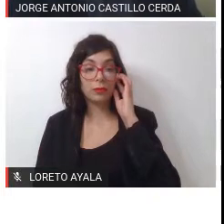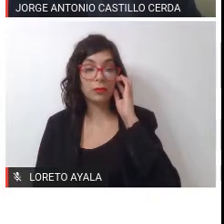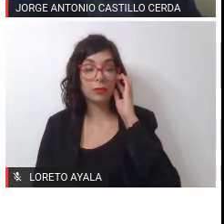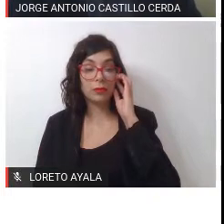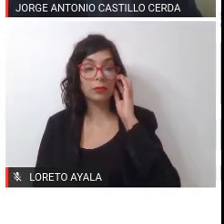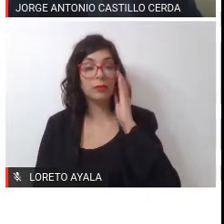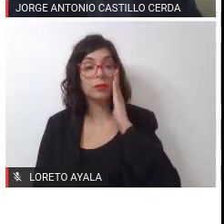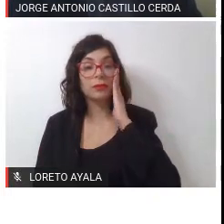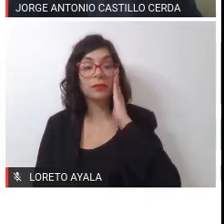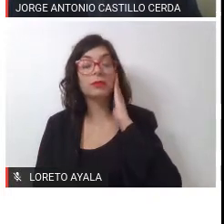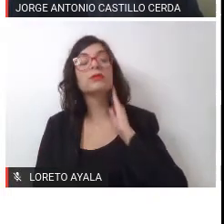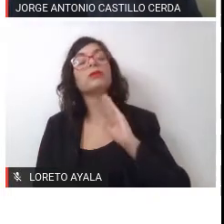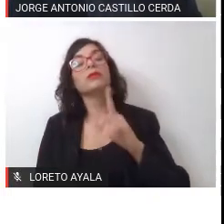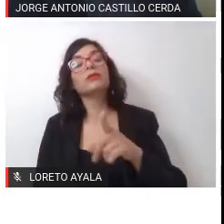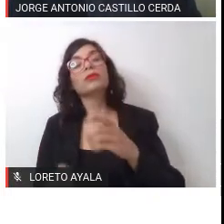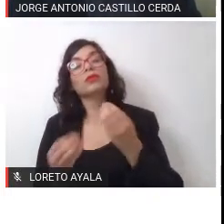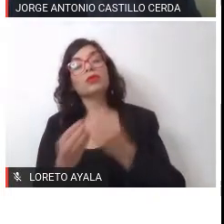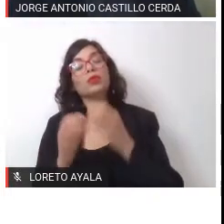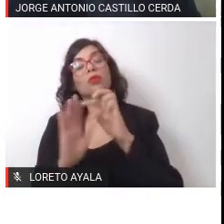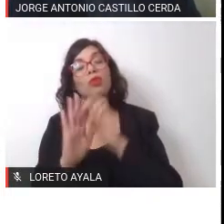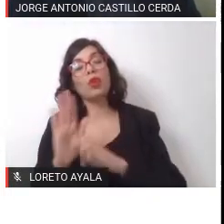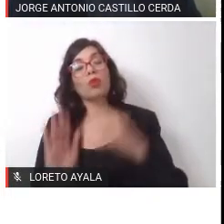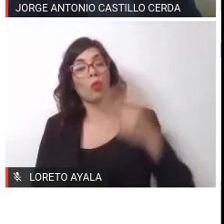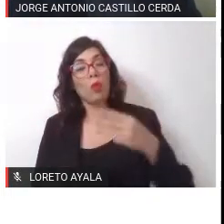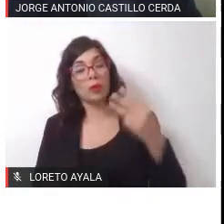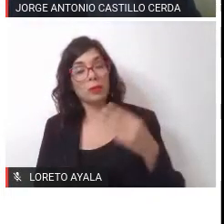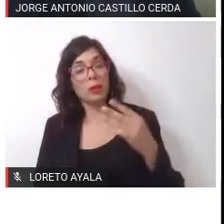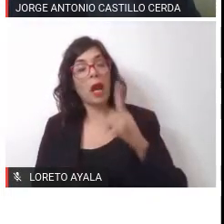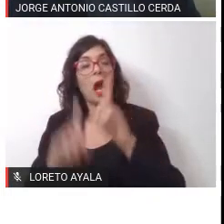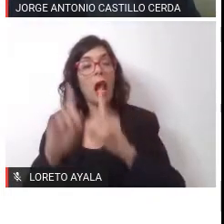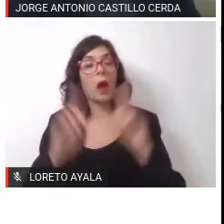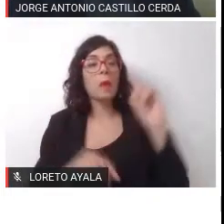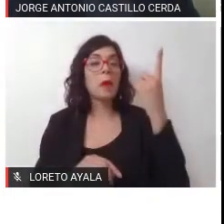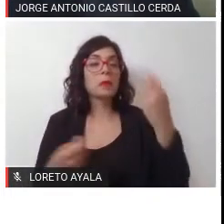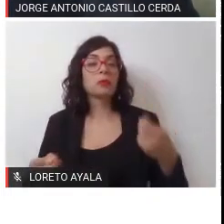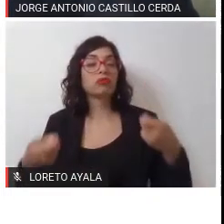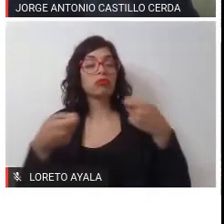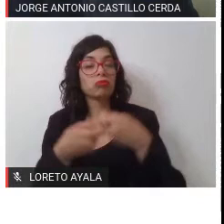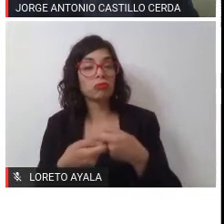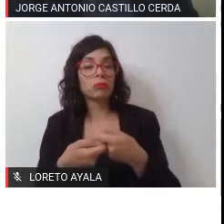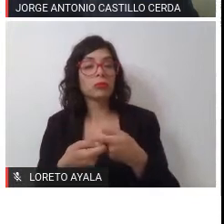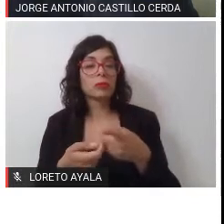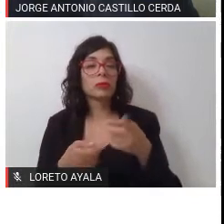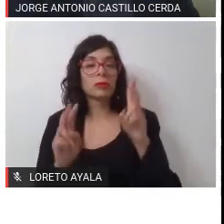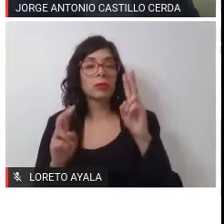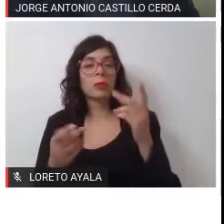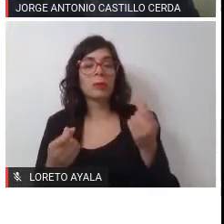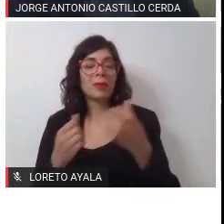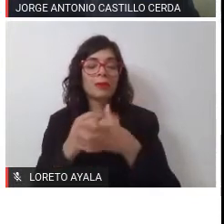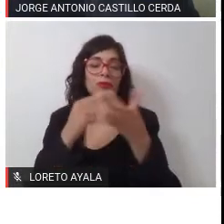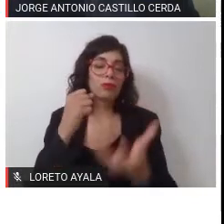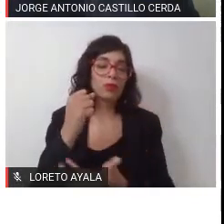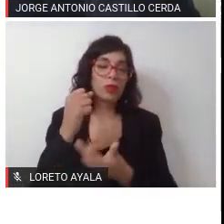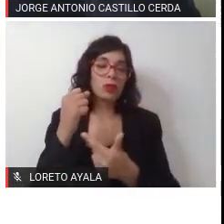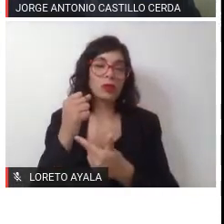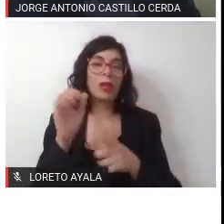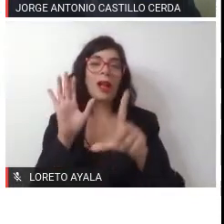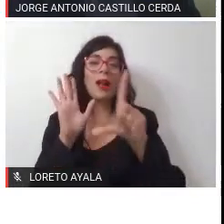municipales, me refiero, y algunos particulares subvencionados, con los recursos de la educación, de la ley